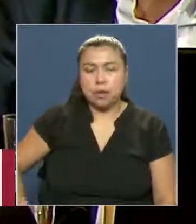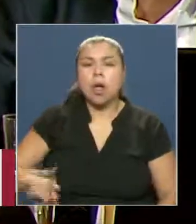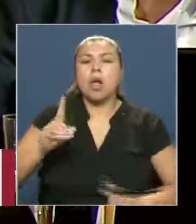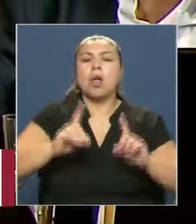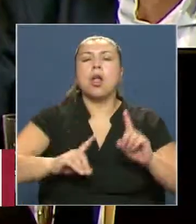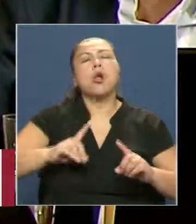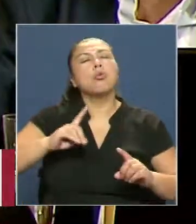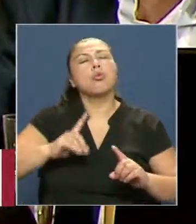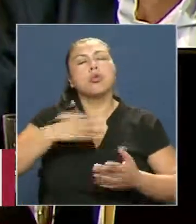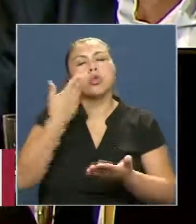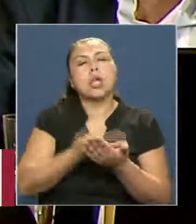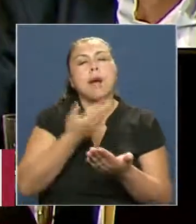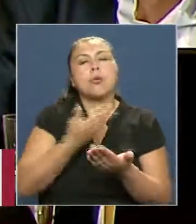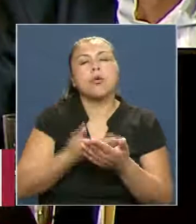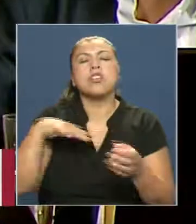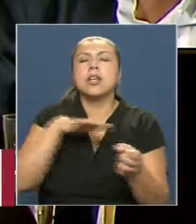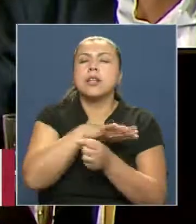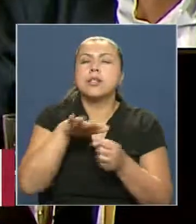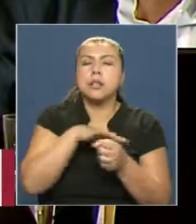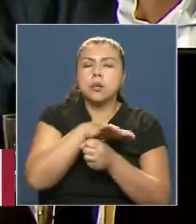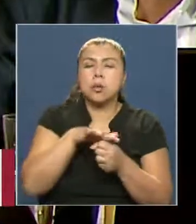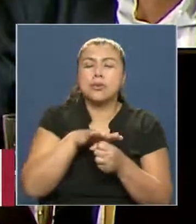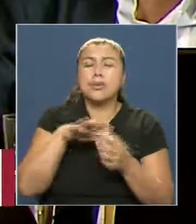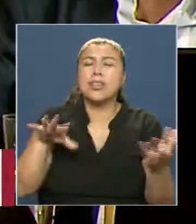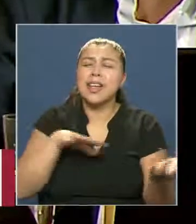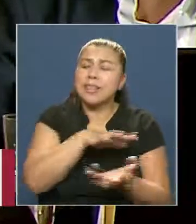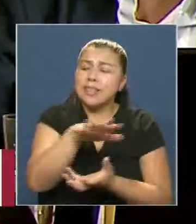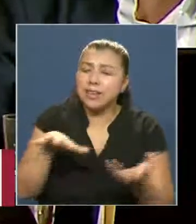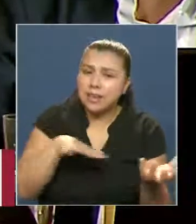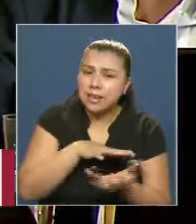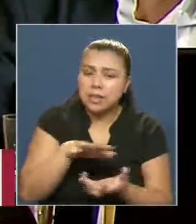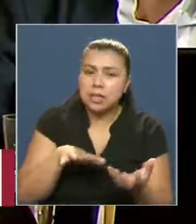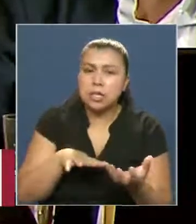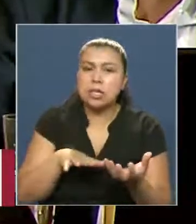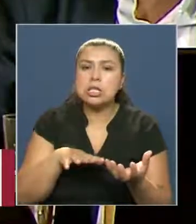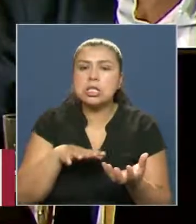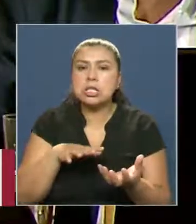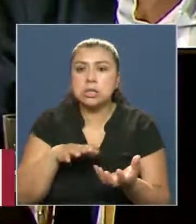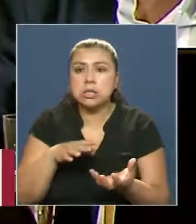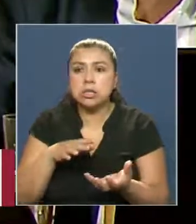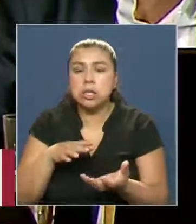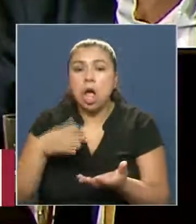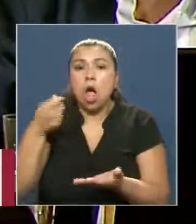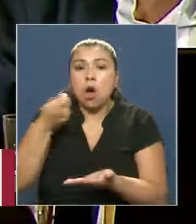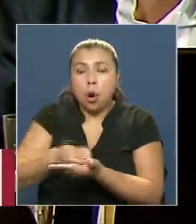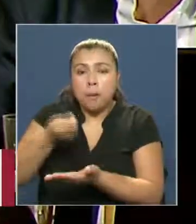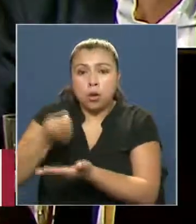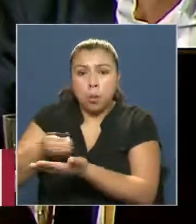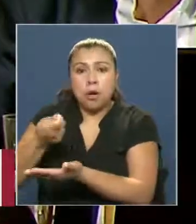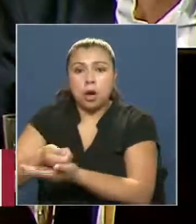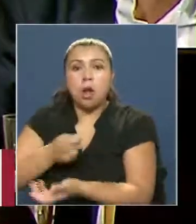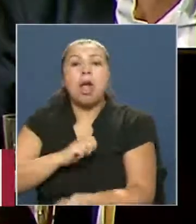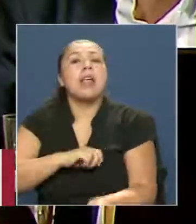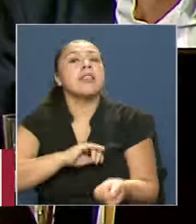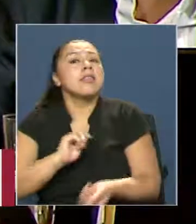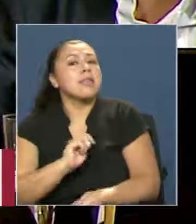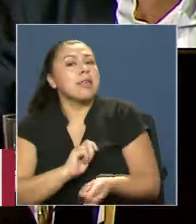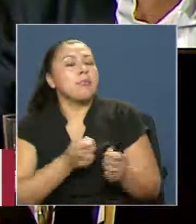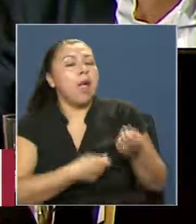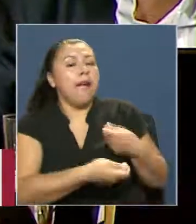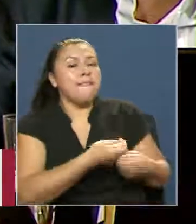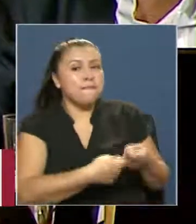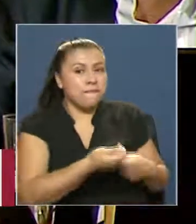sacar provecho de situaciones de crisis. Existen efectivamente los acaparamientos, existen aquellos que intentan comerciar o